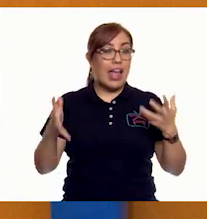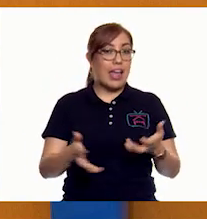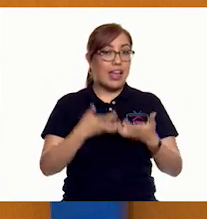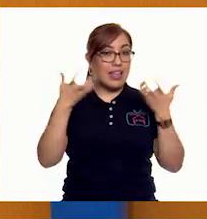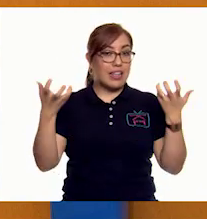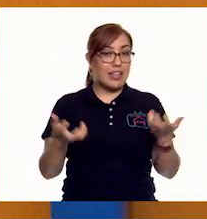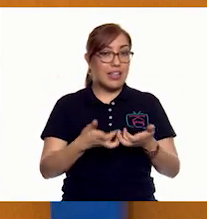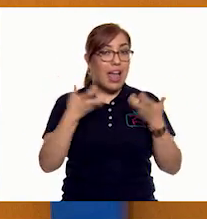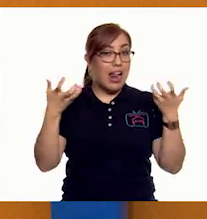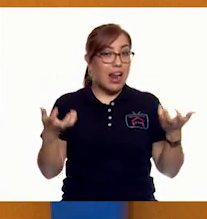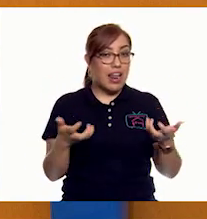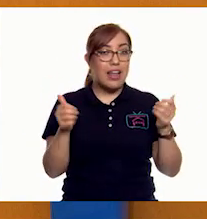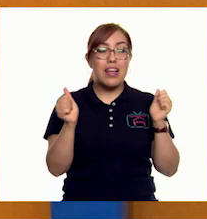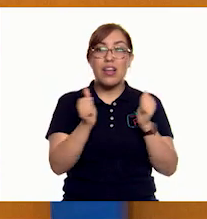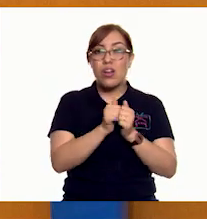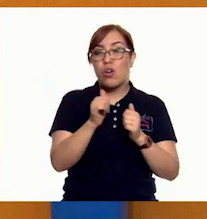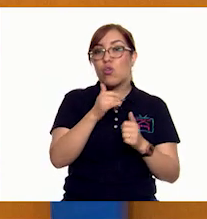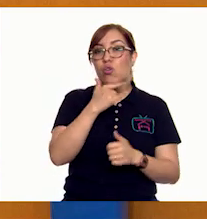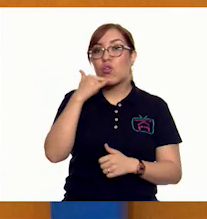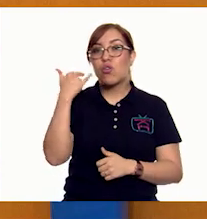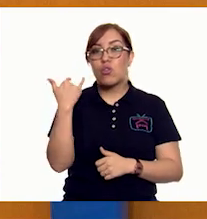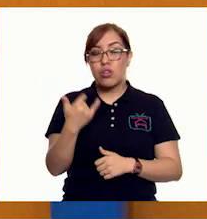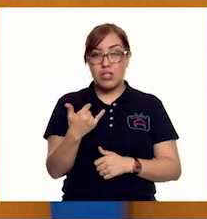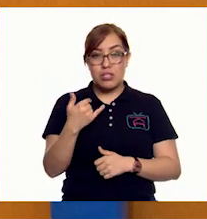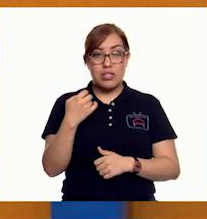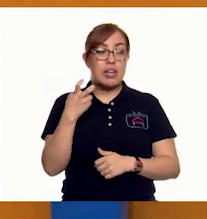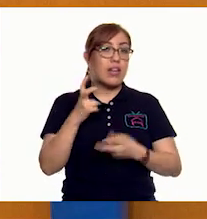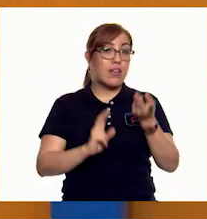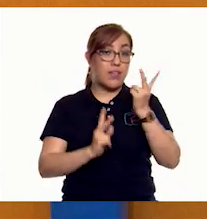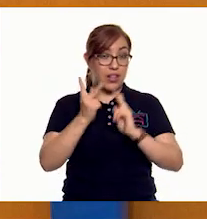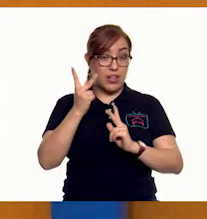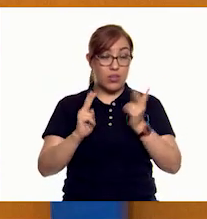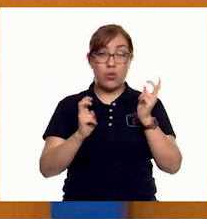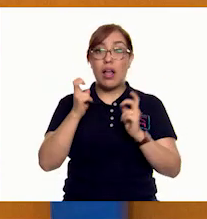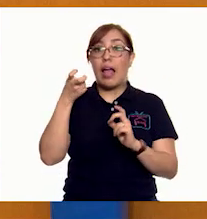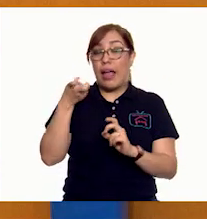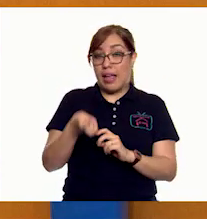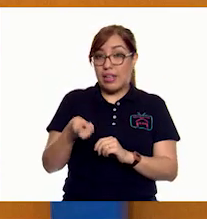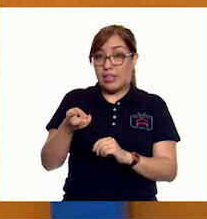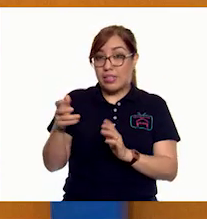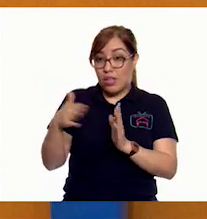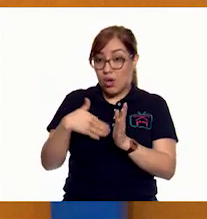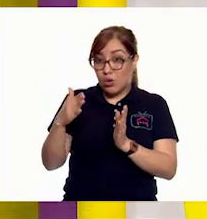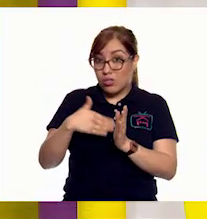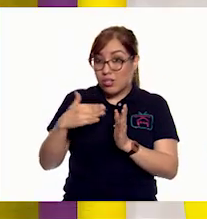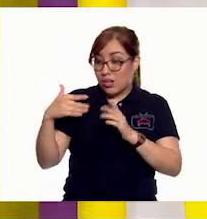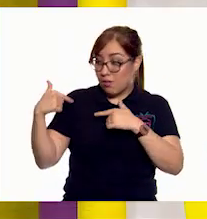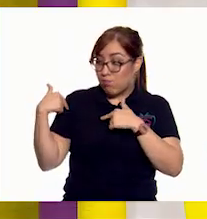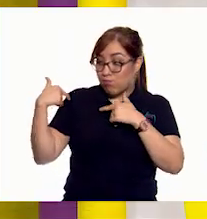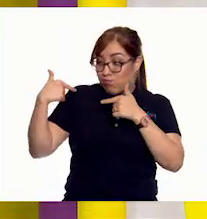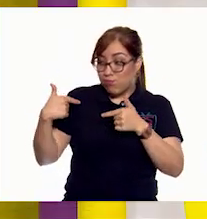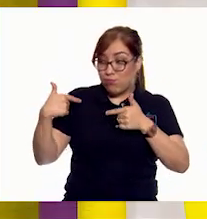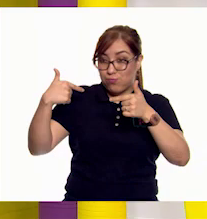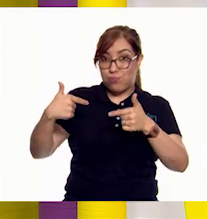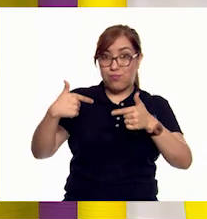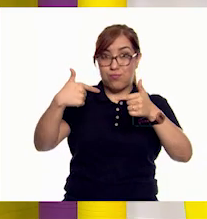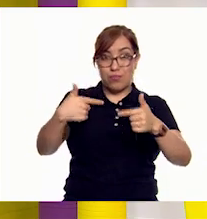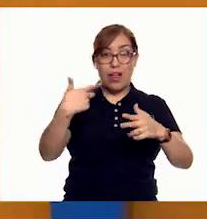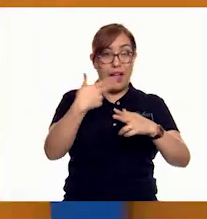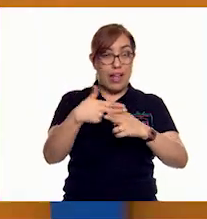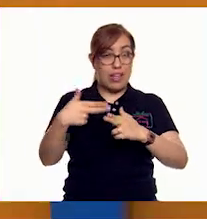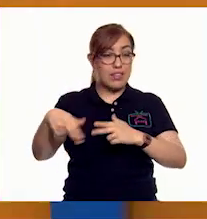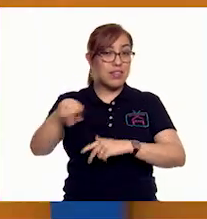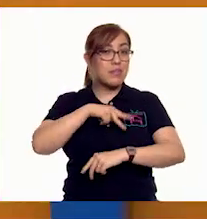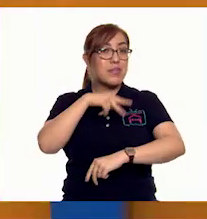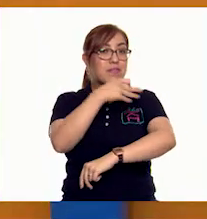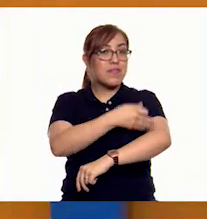con muchas verduras, y esa receta se ha transmitido de generación en generación hasta llegar a mi familia. Así es. Tú, por ejemplo, Pilar,